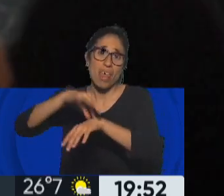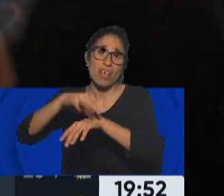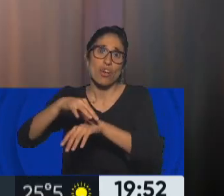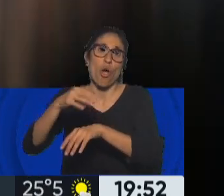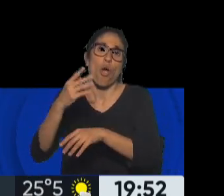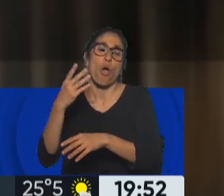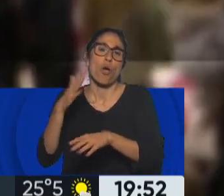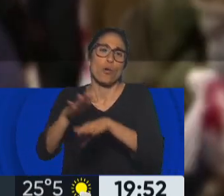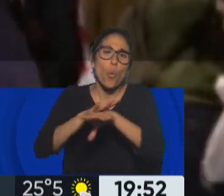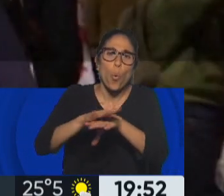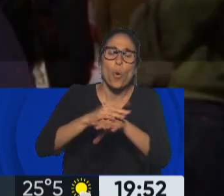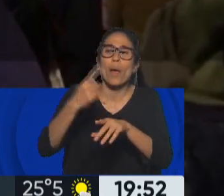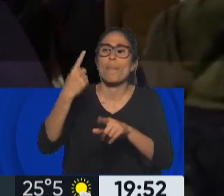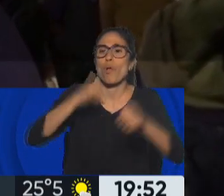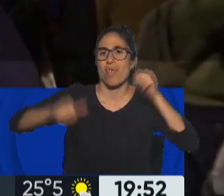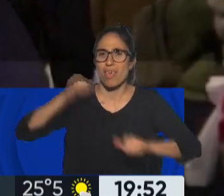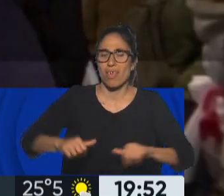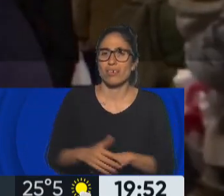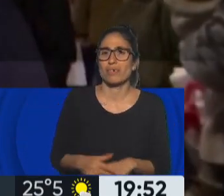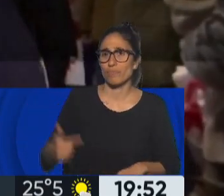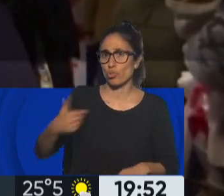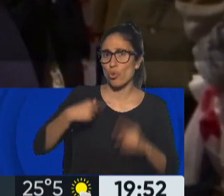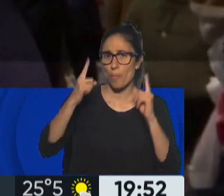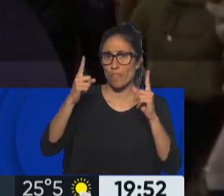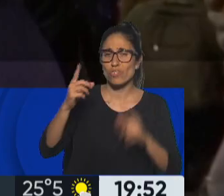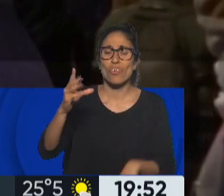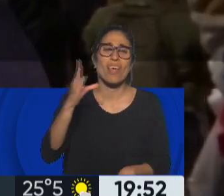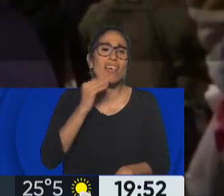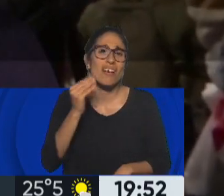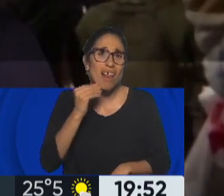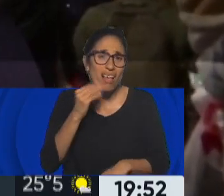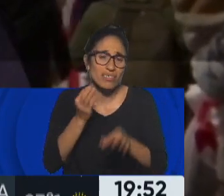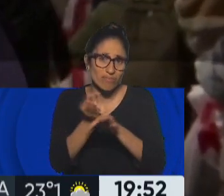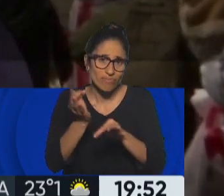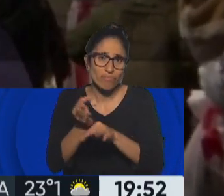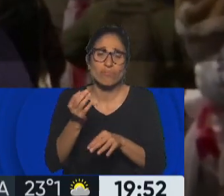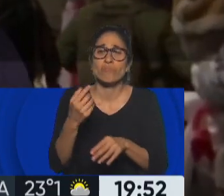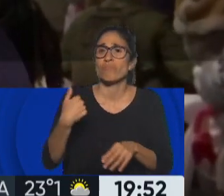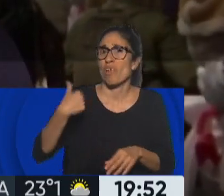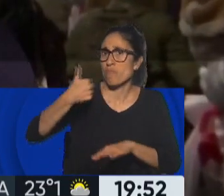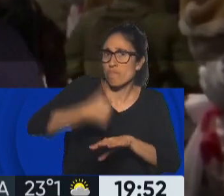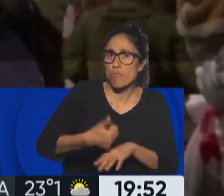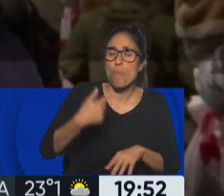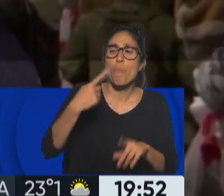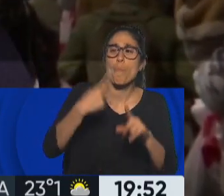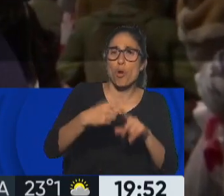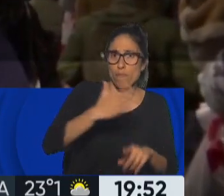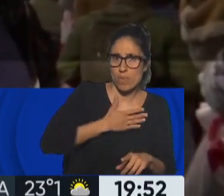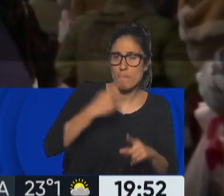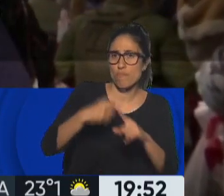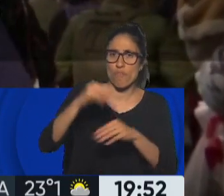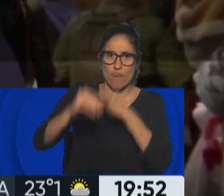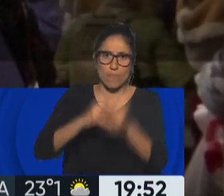enfrentamientos. I'm an English teacher and I'm studying here not only for myself, for my family, but for my students as